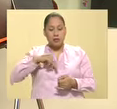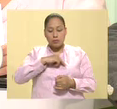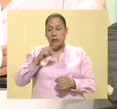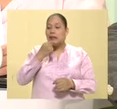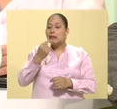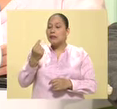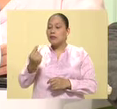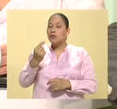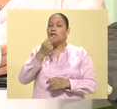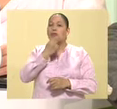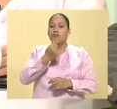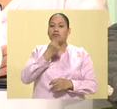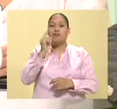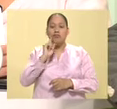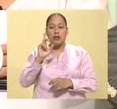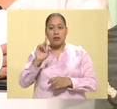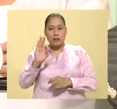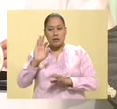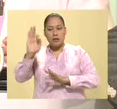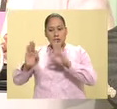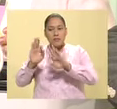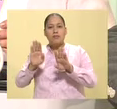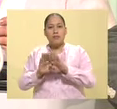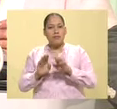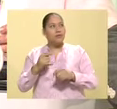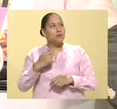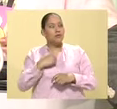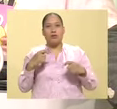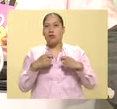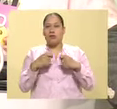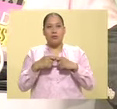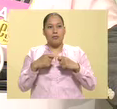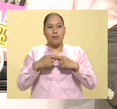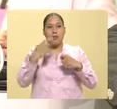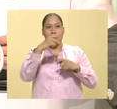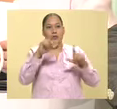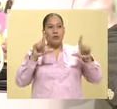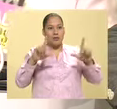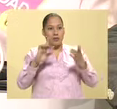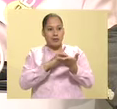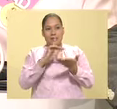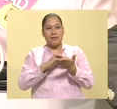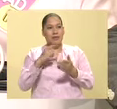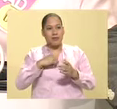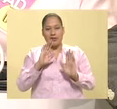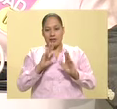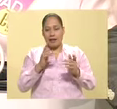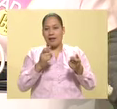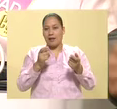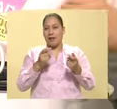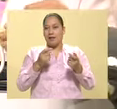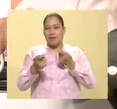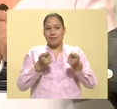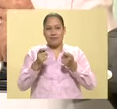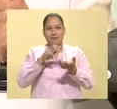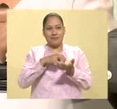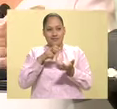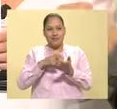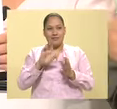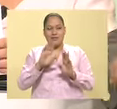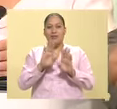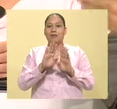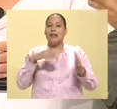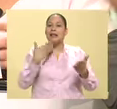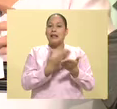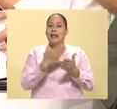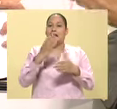con los niños y niñas del DF. Los niños y niñas. Sí, me pone nerviosa tu tableta. Aquí la tengo todo controlado, gracias, mira. Gracias, qué amable. No vas a eres, tirar el porque café, sí, nos vas a Frank, tirar perdón. aquí